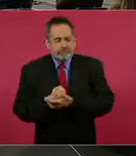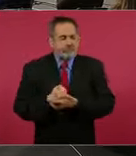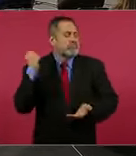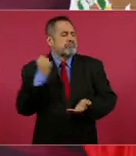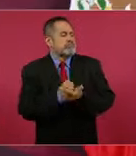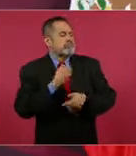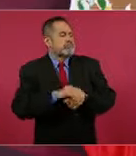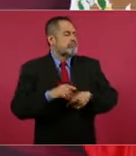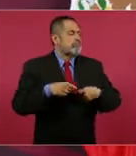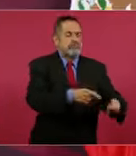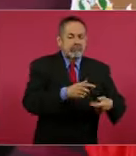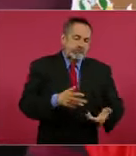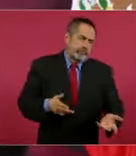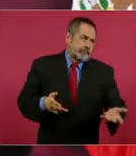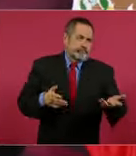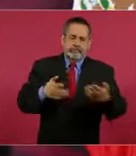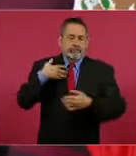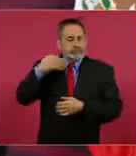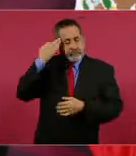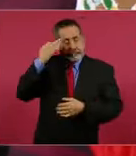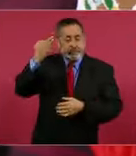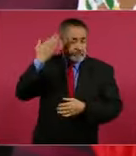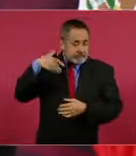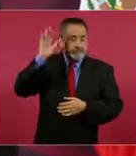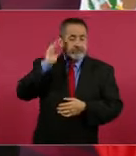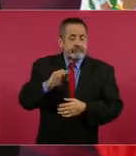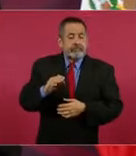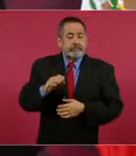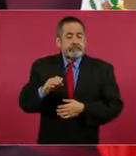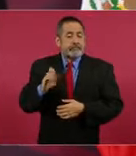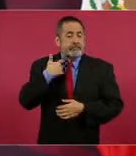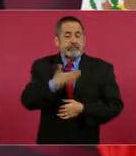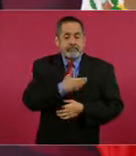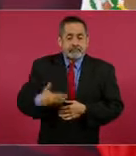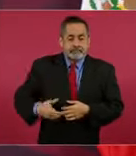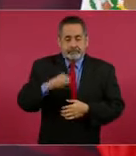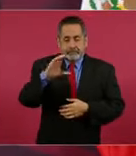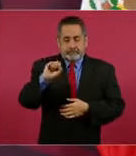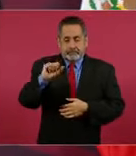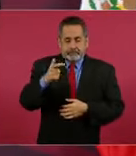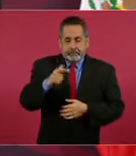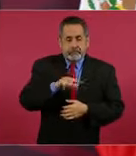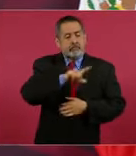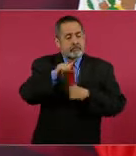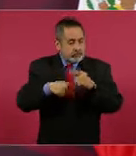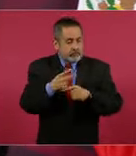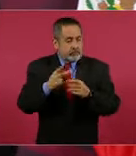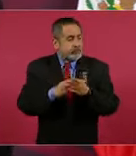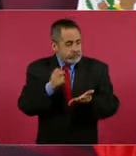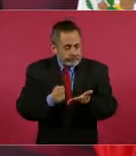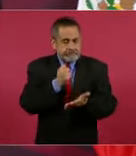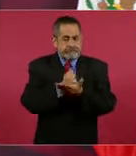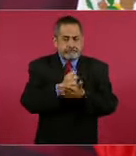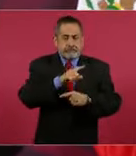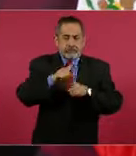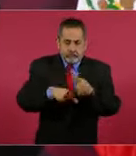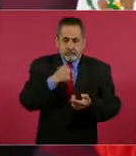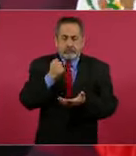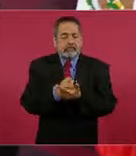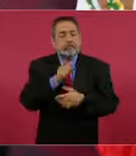porque se entregan en la época de Salinas y se renuevan los permisos con